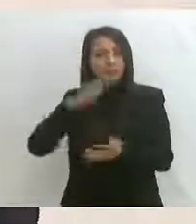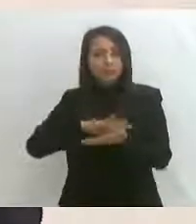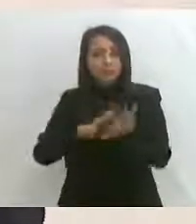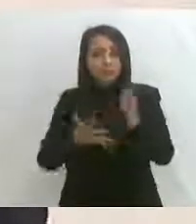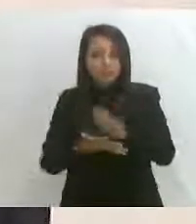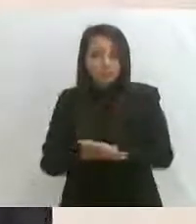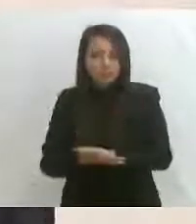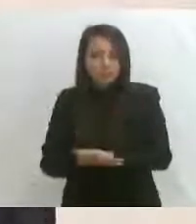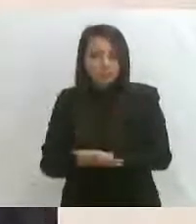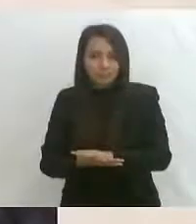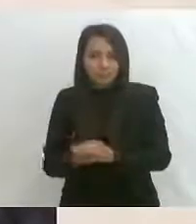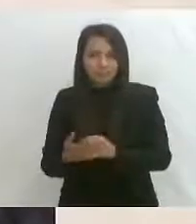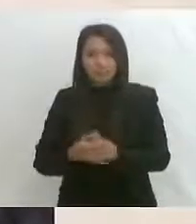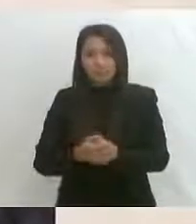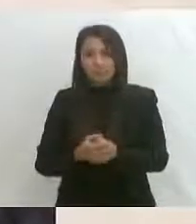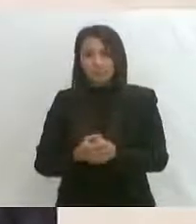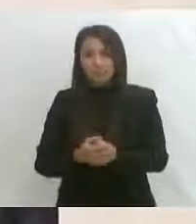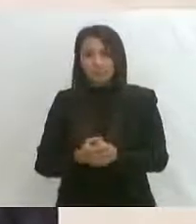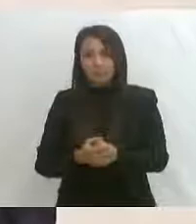Migración,